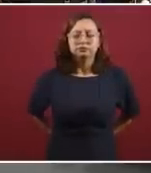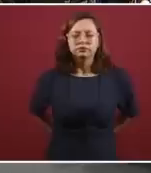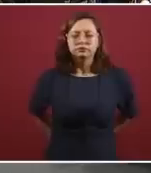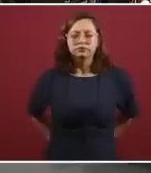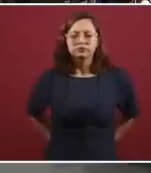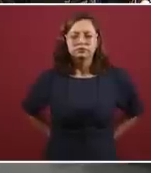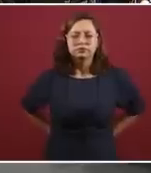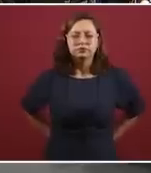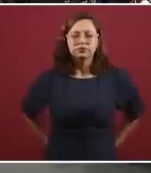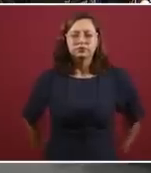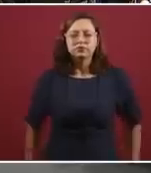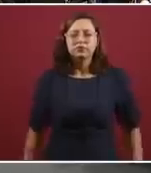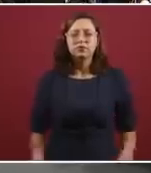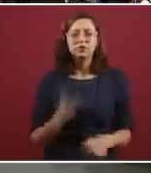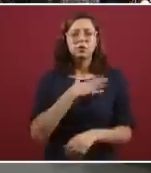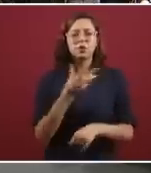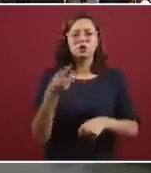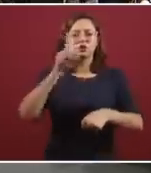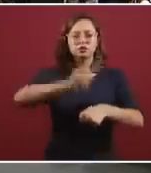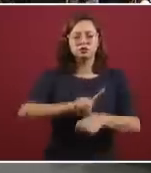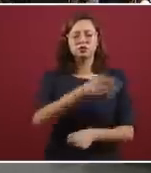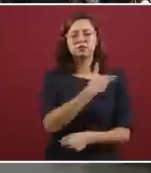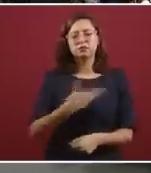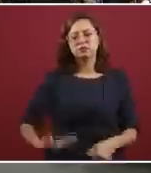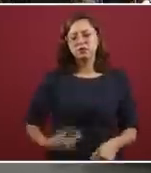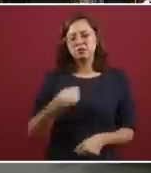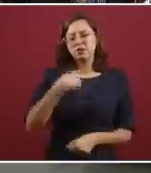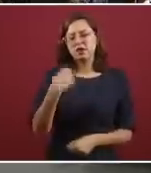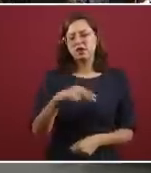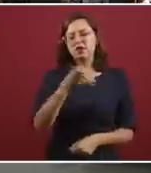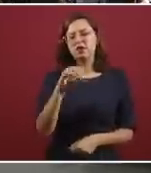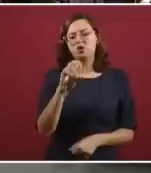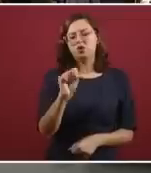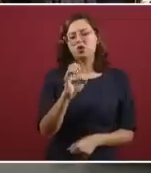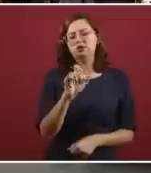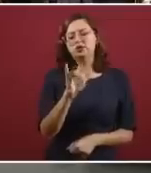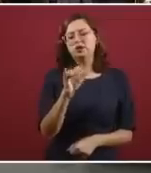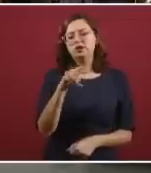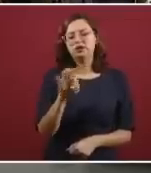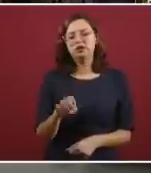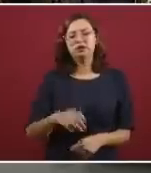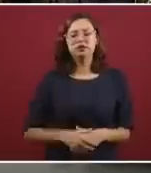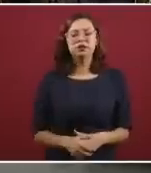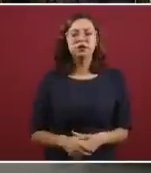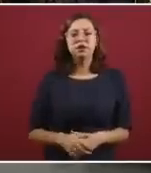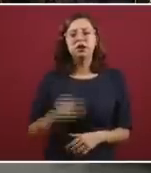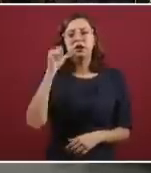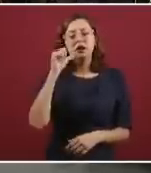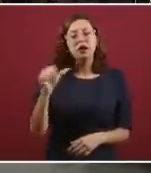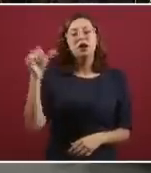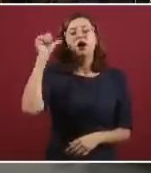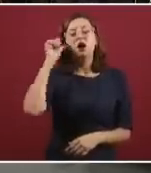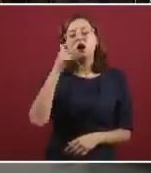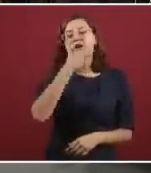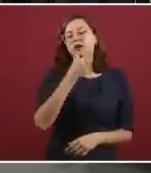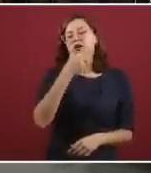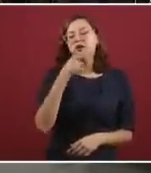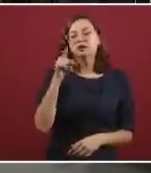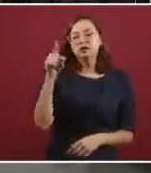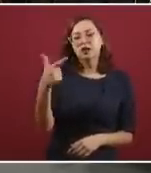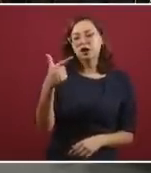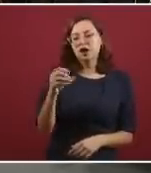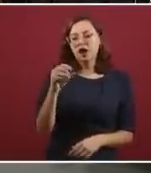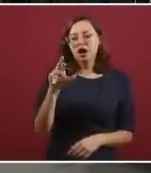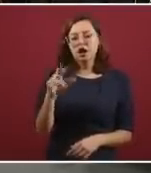buenos días presidente jocelyn gutiérrez de político punto y mx para preguntarle ayer jorge winkler éste fue